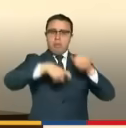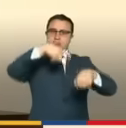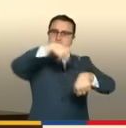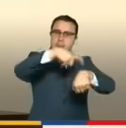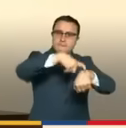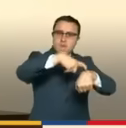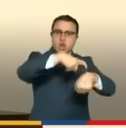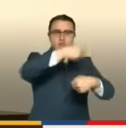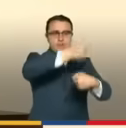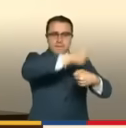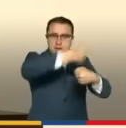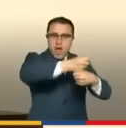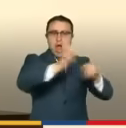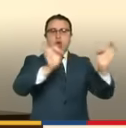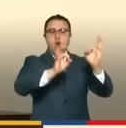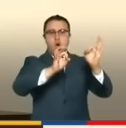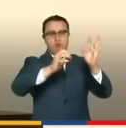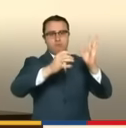de trabajo,